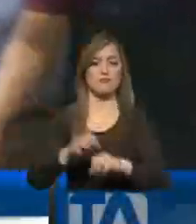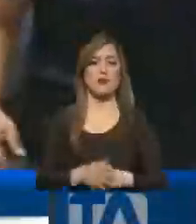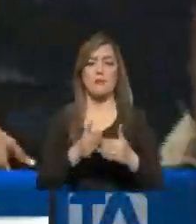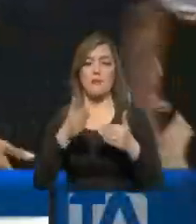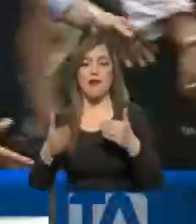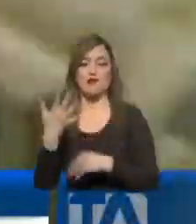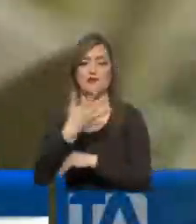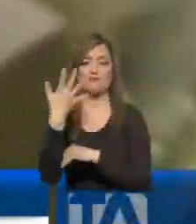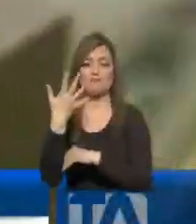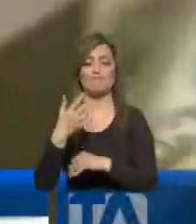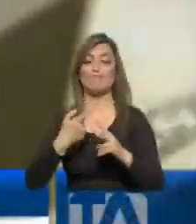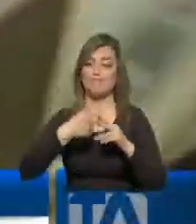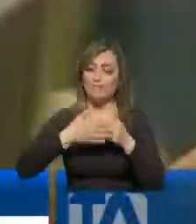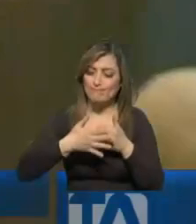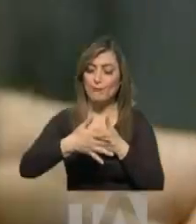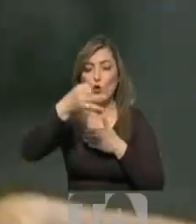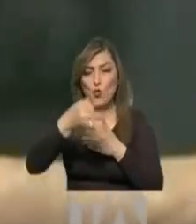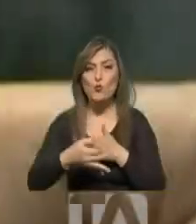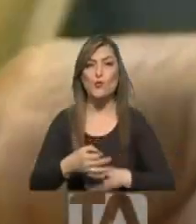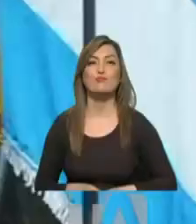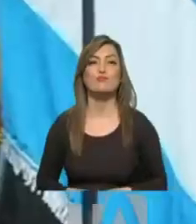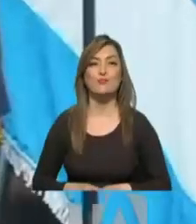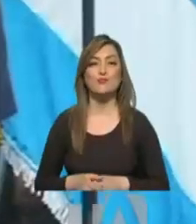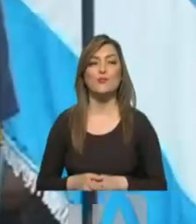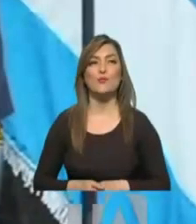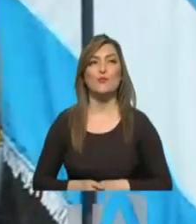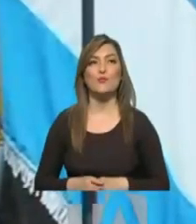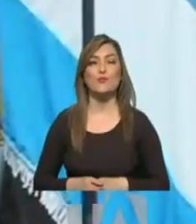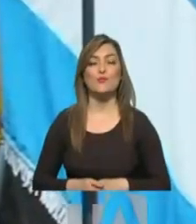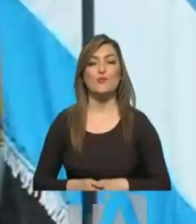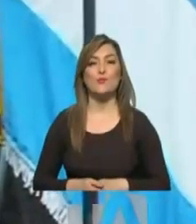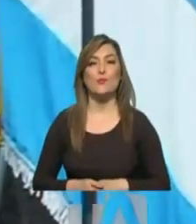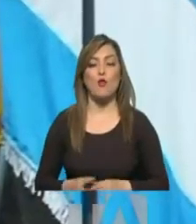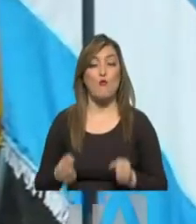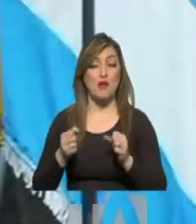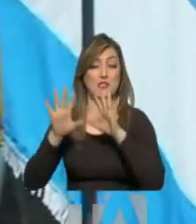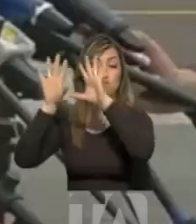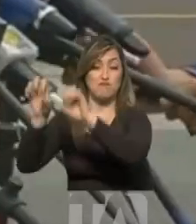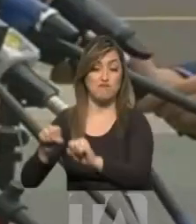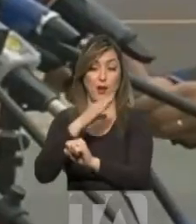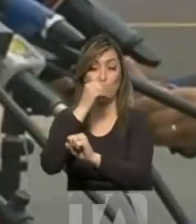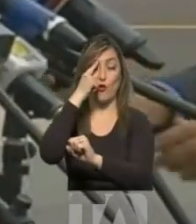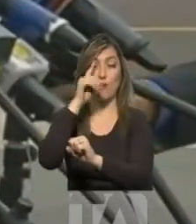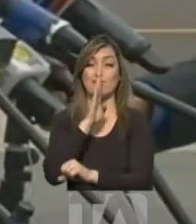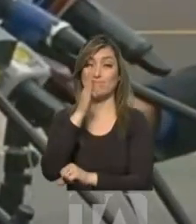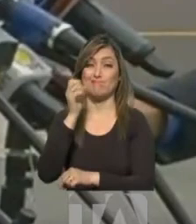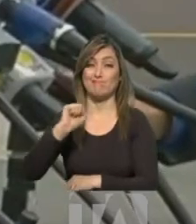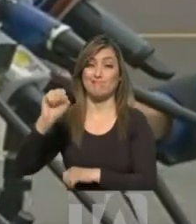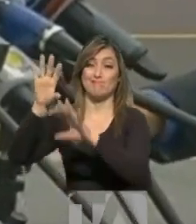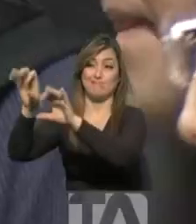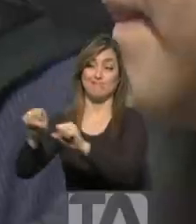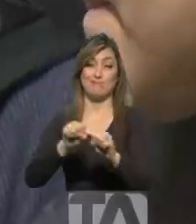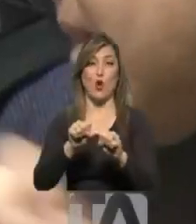ya ha empezado a correr, para que se cumpla con la reparación. Se advierte con tomar medidas forzosas, y eso implica proceder